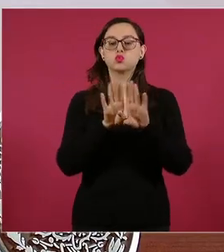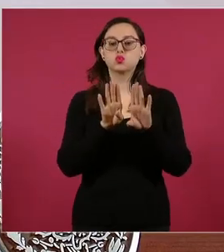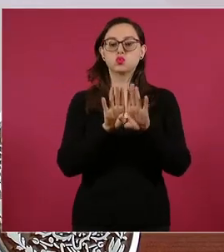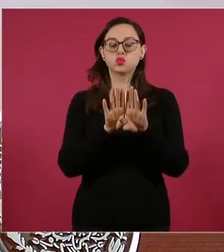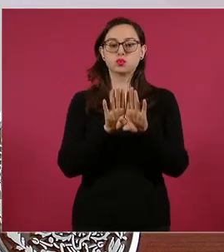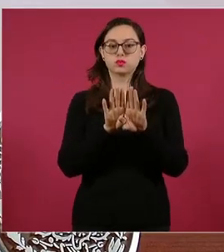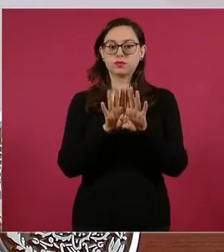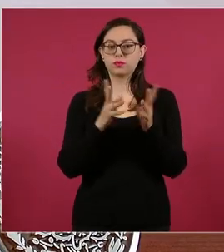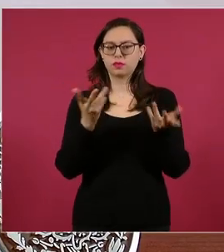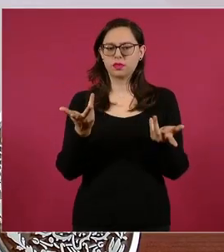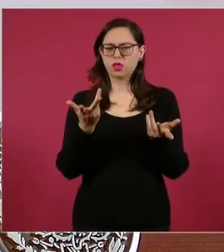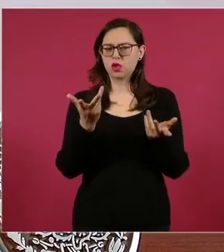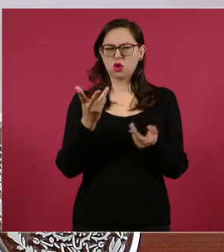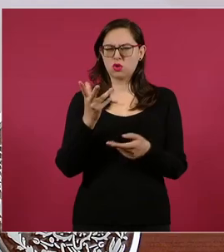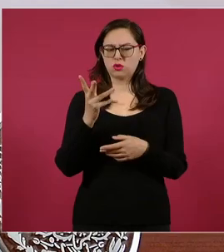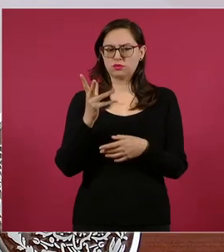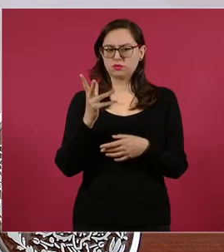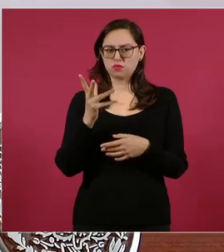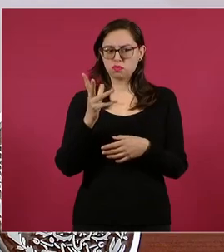signifique censura.